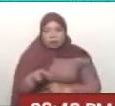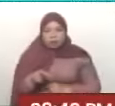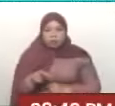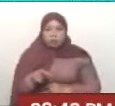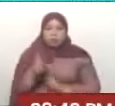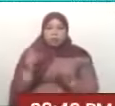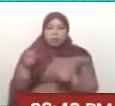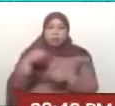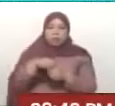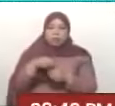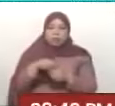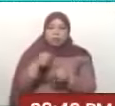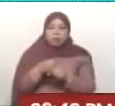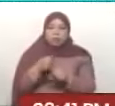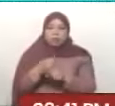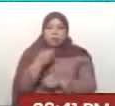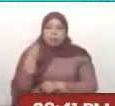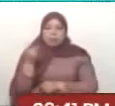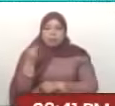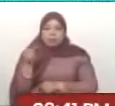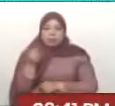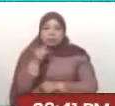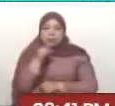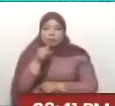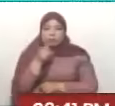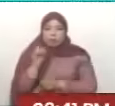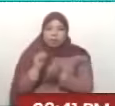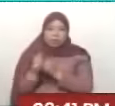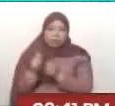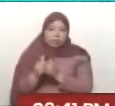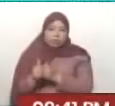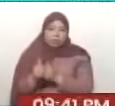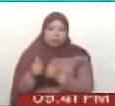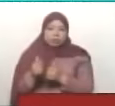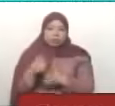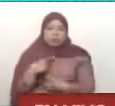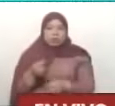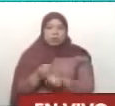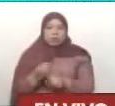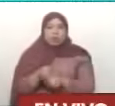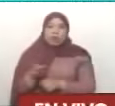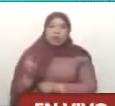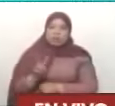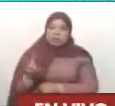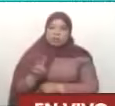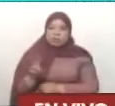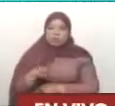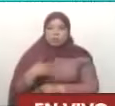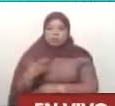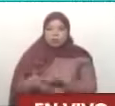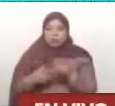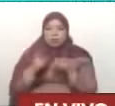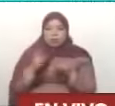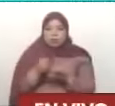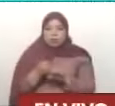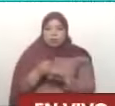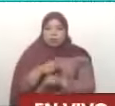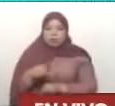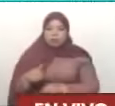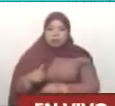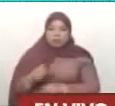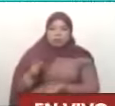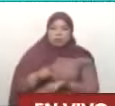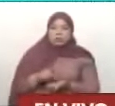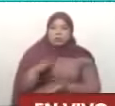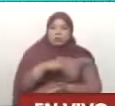se incorpora a las Olimpiadas y que es un deporte que inventamos los venezolanos y las venezolanas, y pudiéramos decirlo. En nuestras